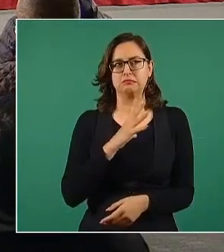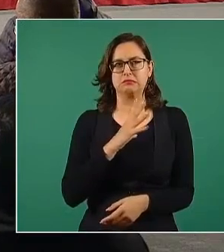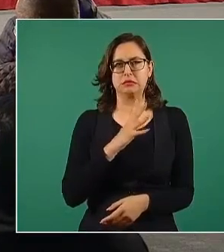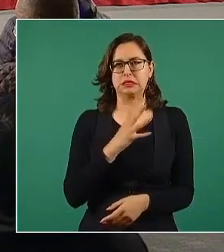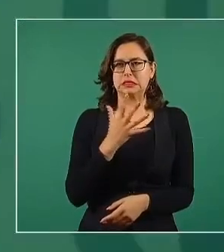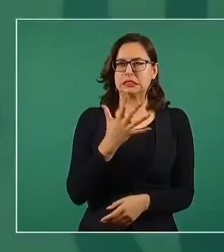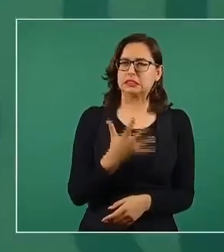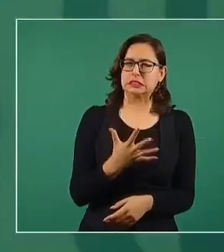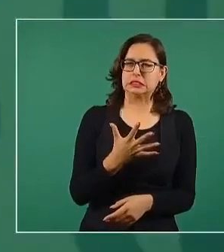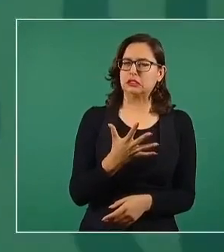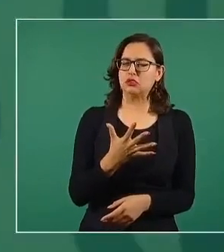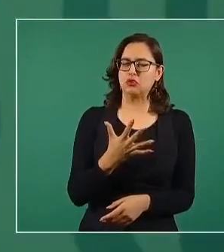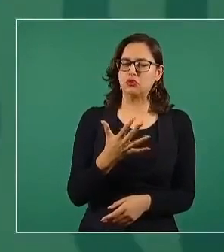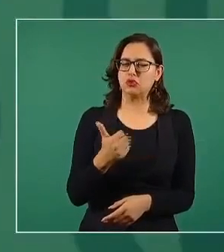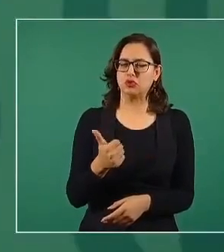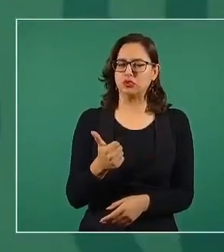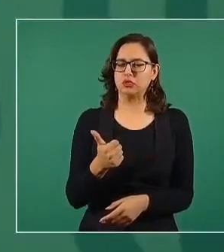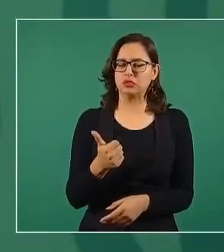5, 6